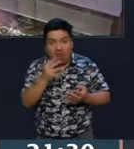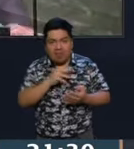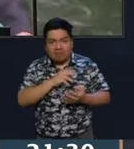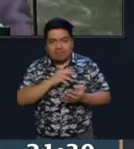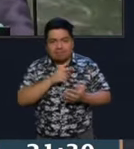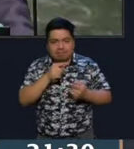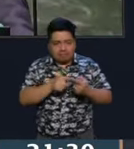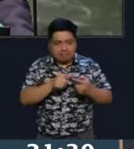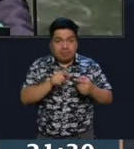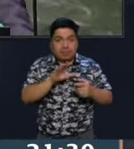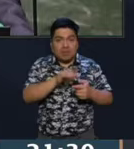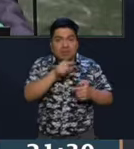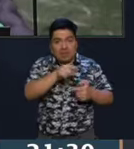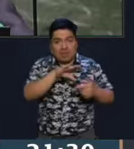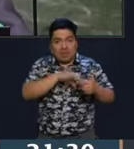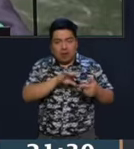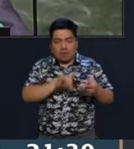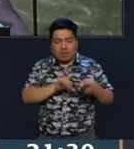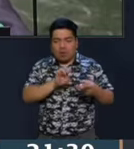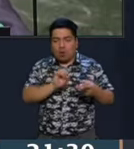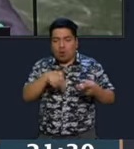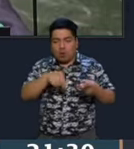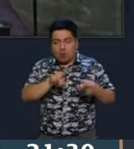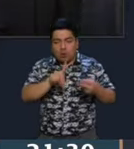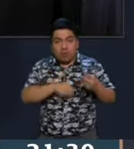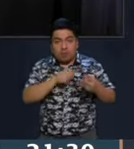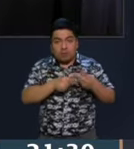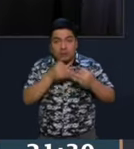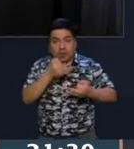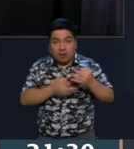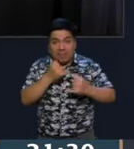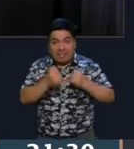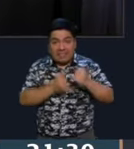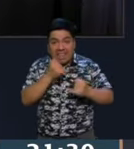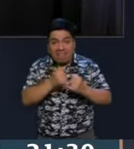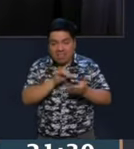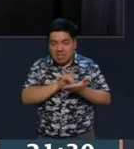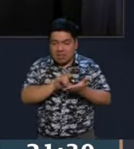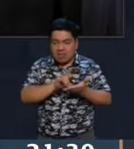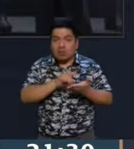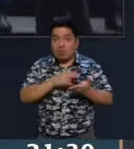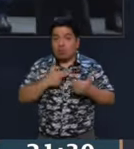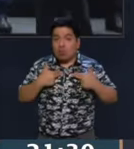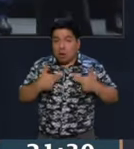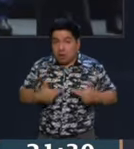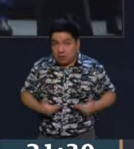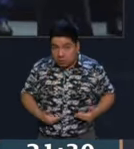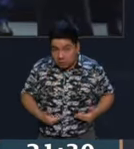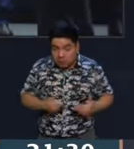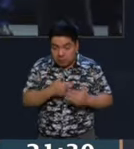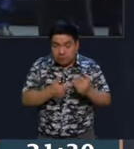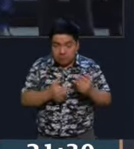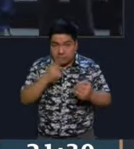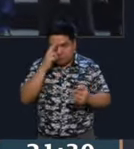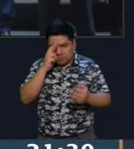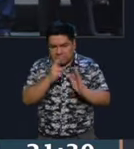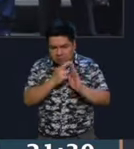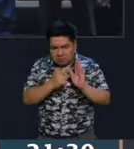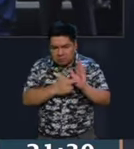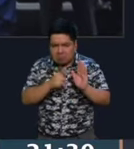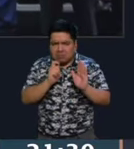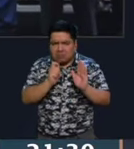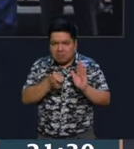estado condenado. Sin embargo, lo que no dicen es que ya tenía 4 medidas cautelares, tanto de la Comisión de Derechos Humanos de Naciones Unidas